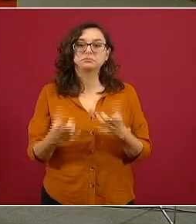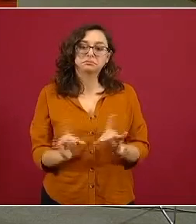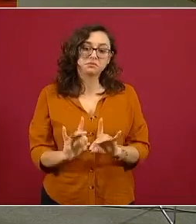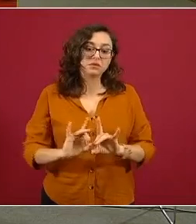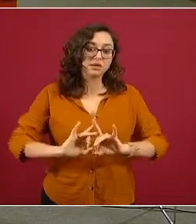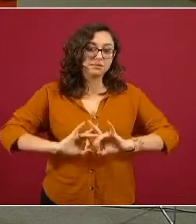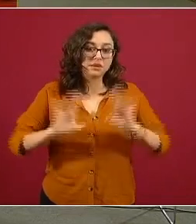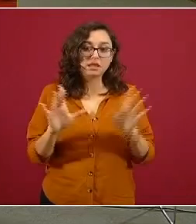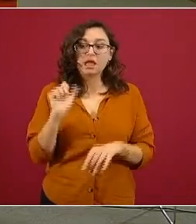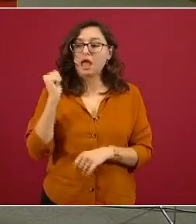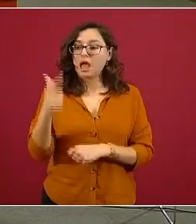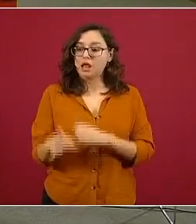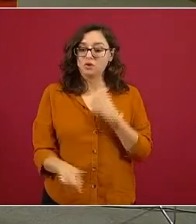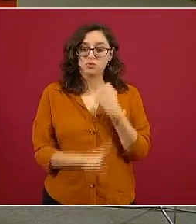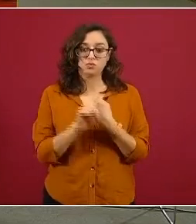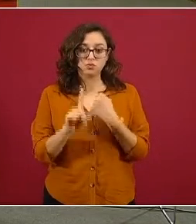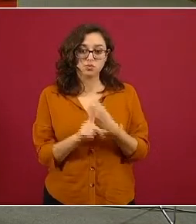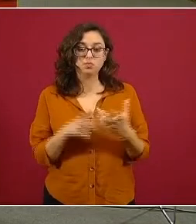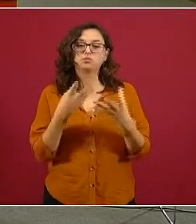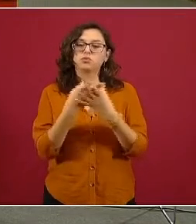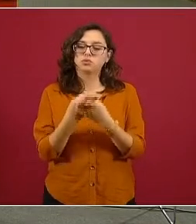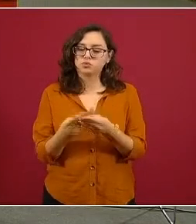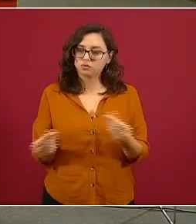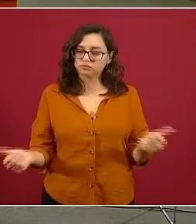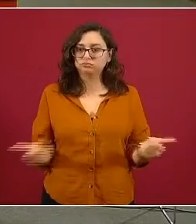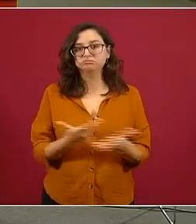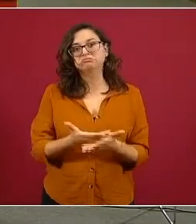solucionar problemas, recibe quejas